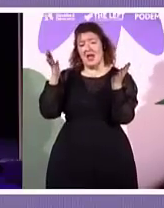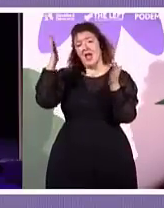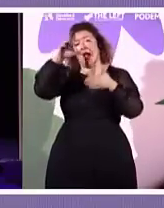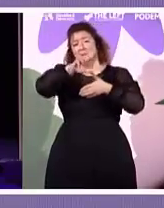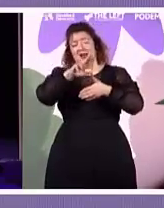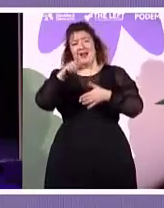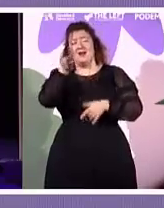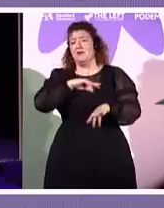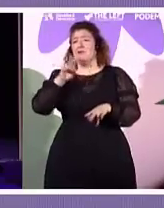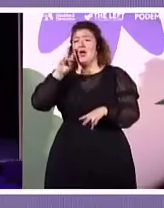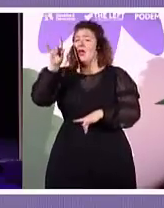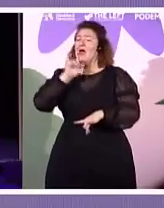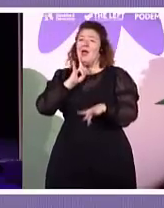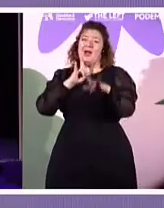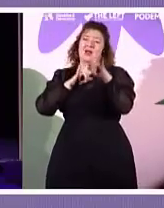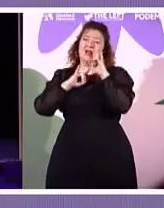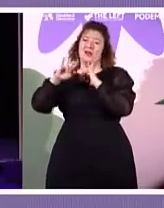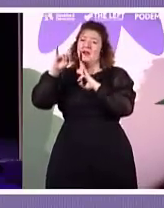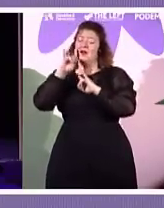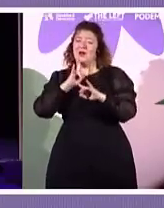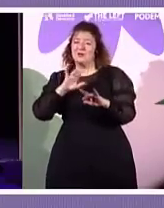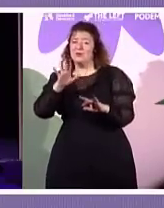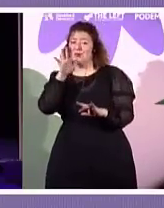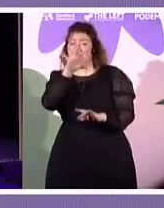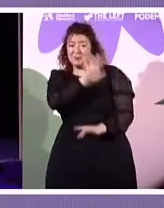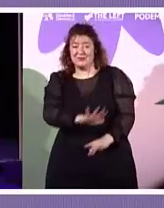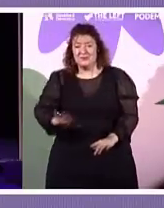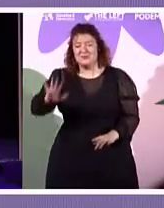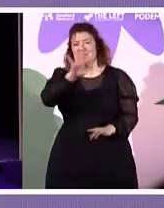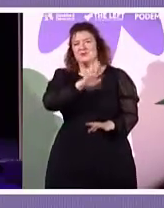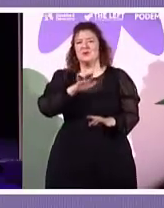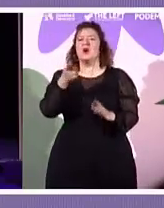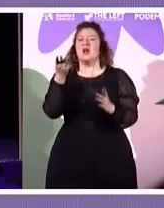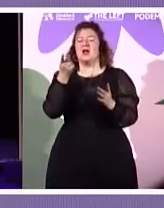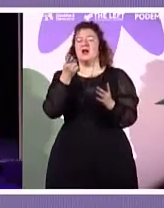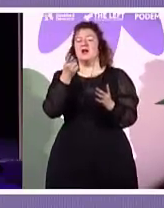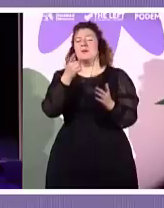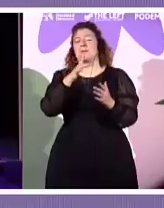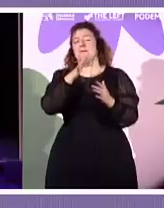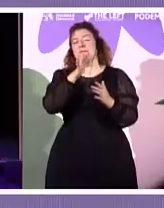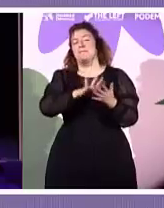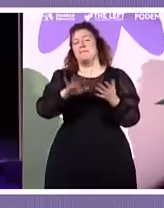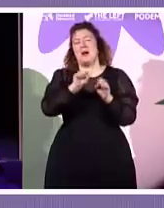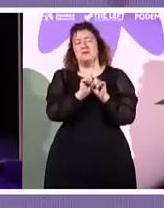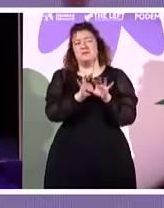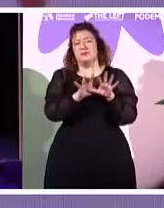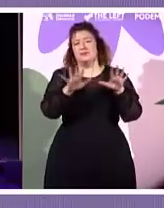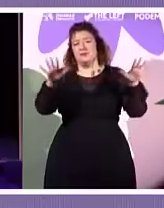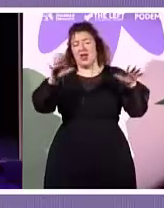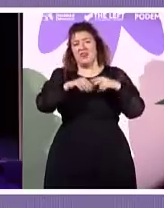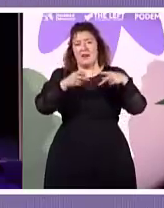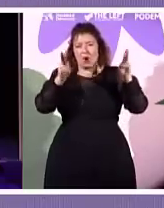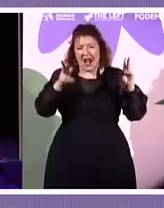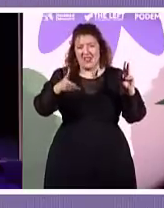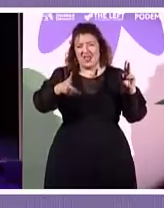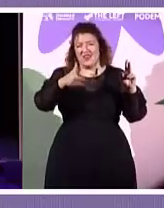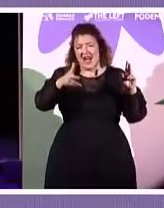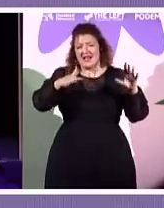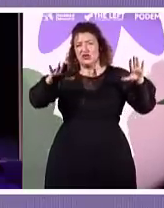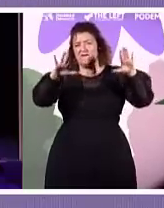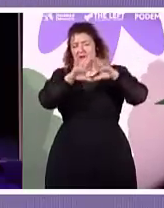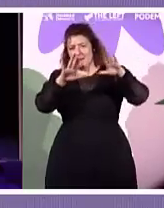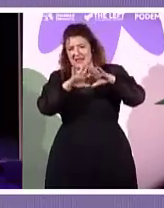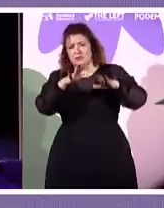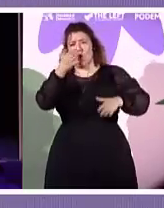Latina porque han conseguido teñir el mapa de América Latina de democracia de derechos de feminismo